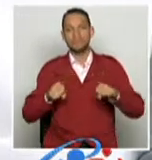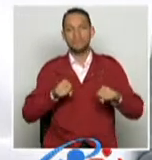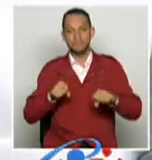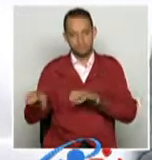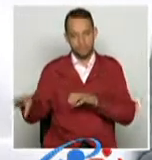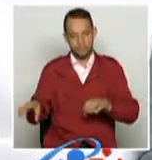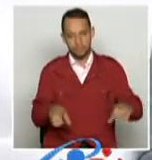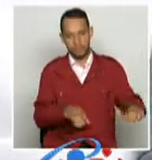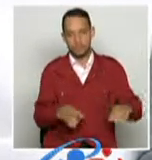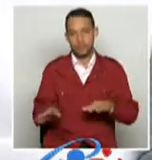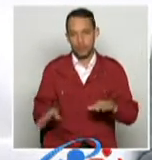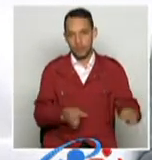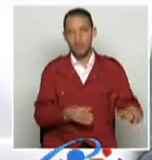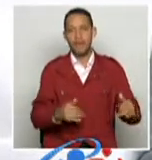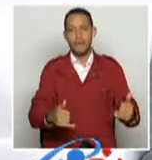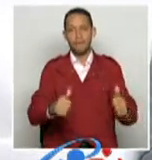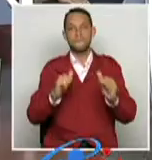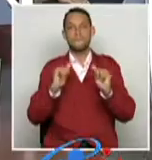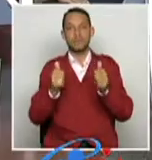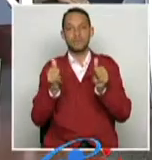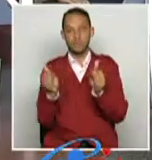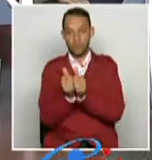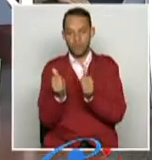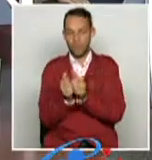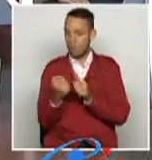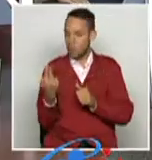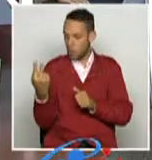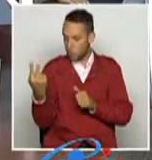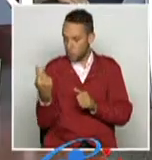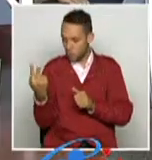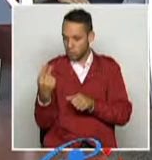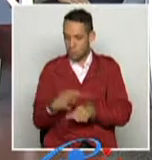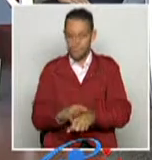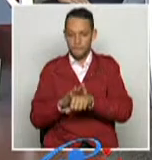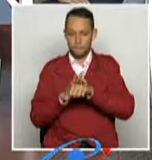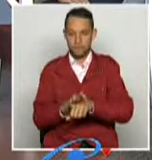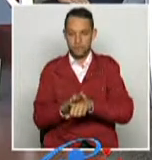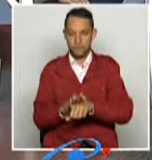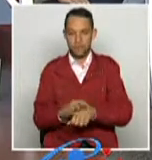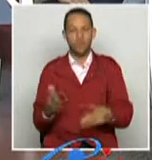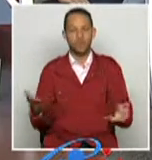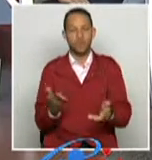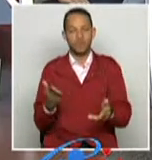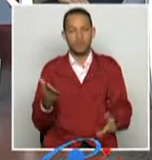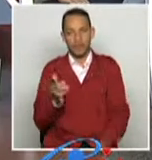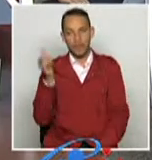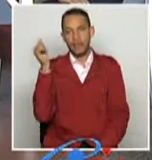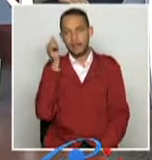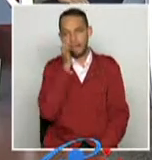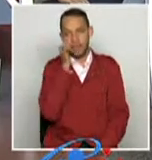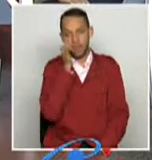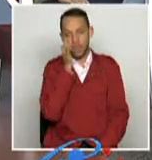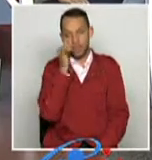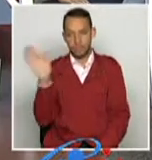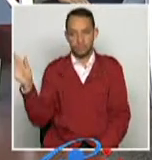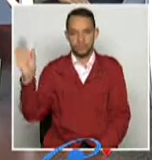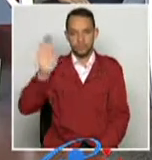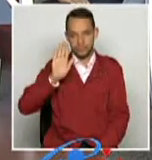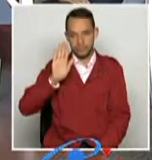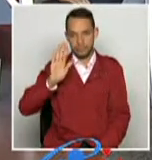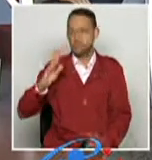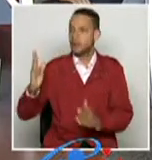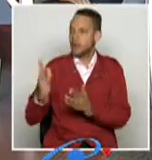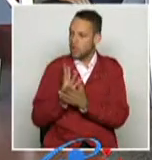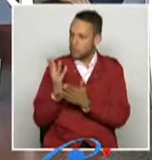de conciencia. Bueno, les voy a proponer a ustedes dos que vamos a entrar al consultorio del doctor Enrique Rojas, porque